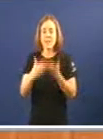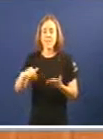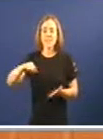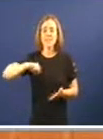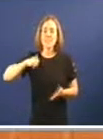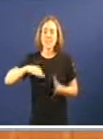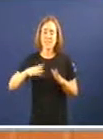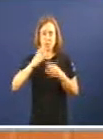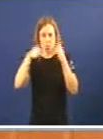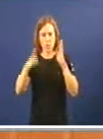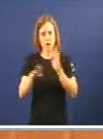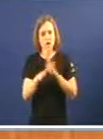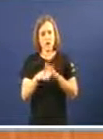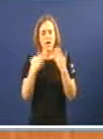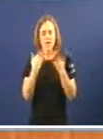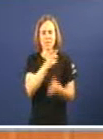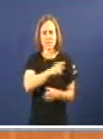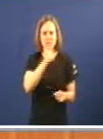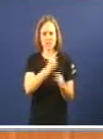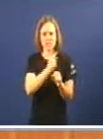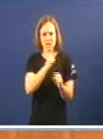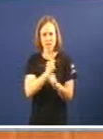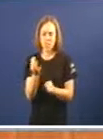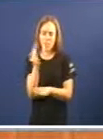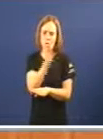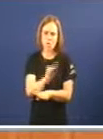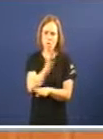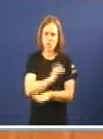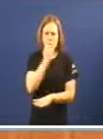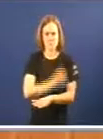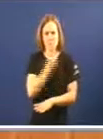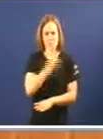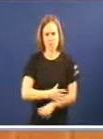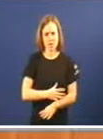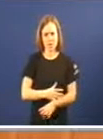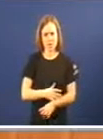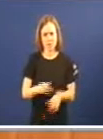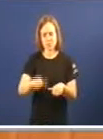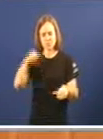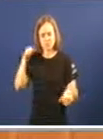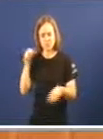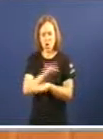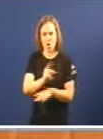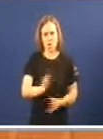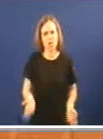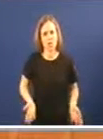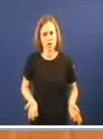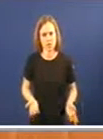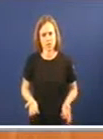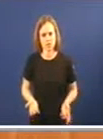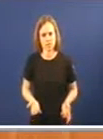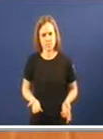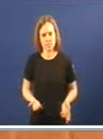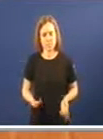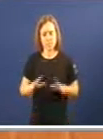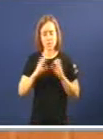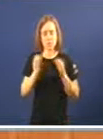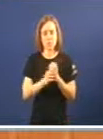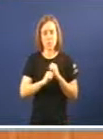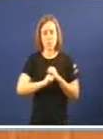años y por lo tanto deberíamos estar cuidando como non se fixo nuestro momento por lo tanto den de marea